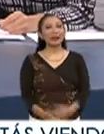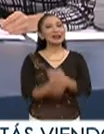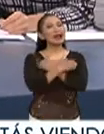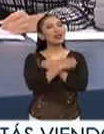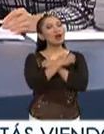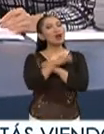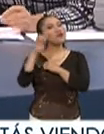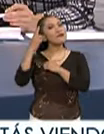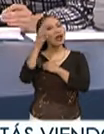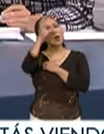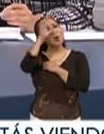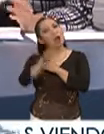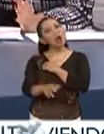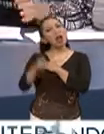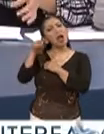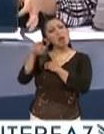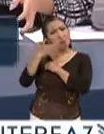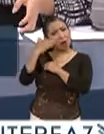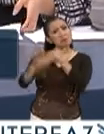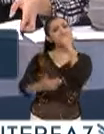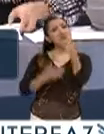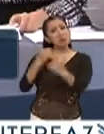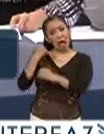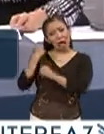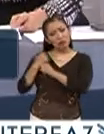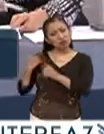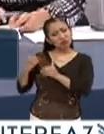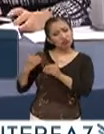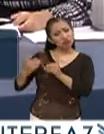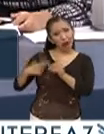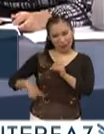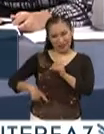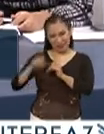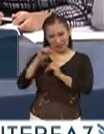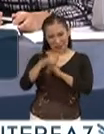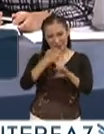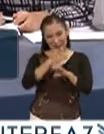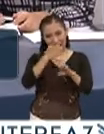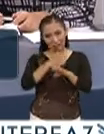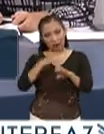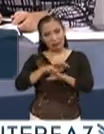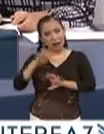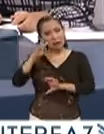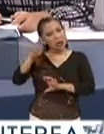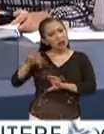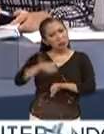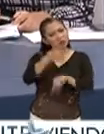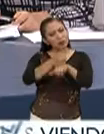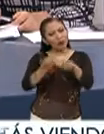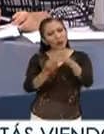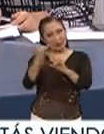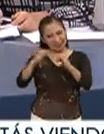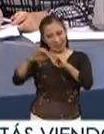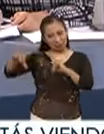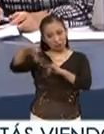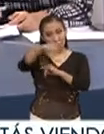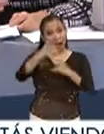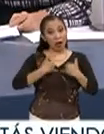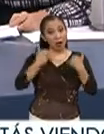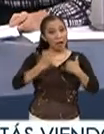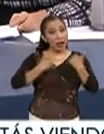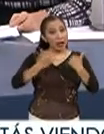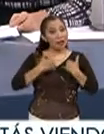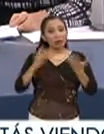La educación superior en Coahuila ha tenido un gran avance en los últimos años. El gobierno del estado ha apostado por la creación de nuevas instituciones para que los